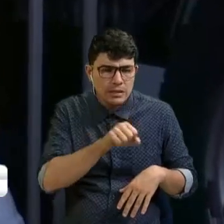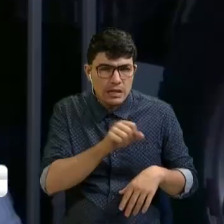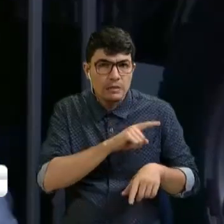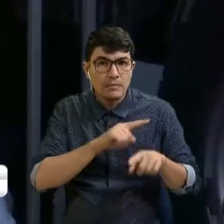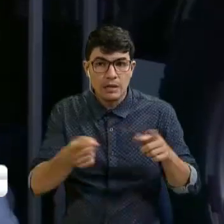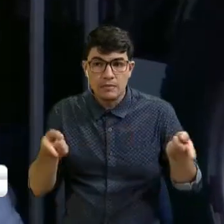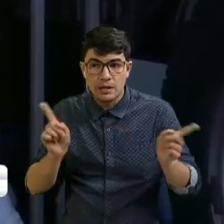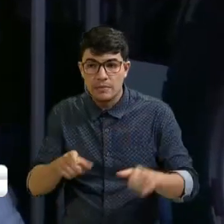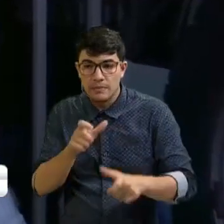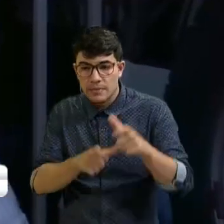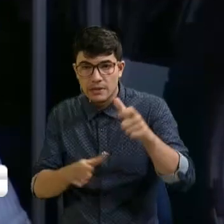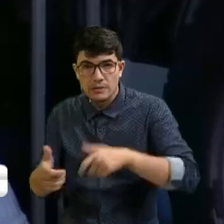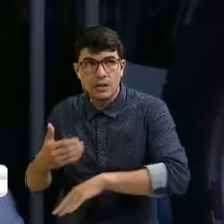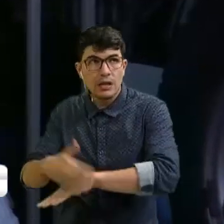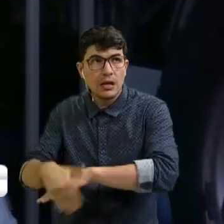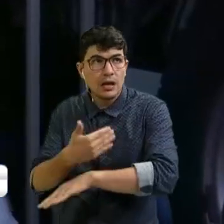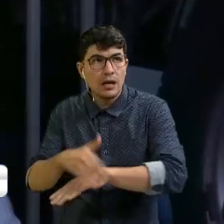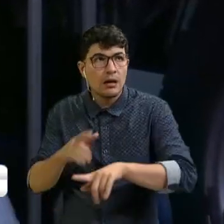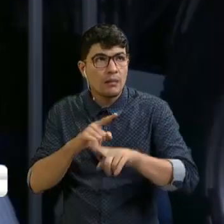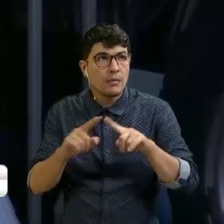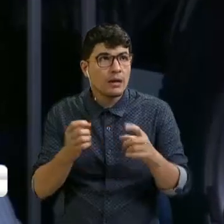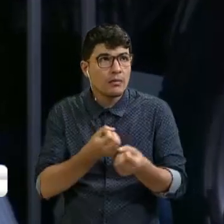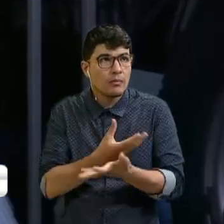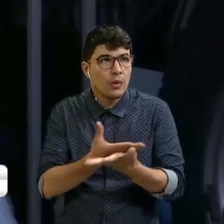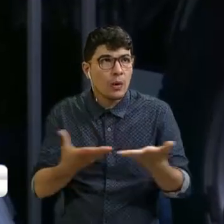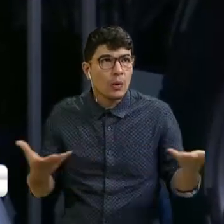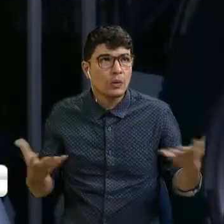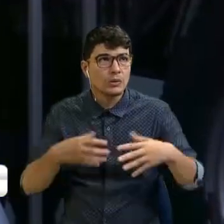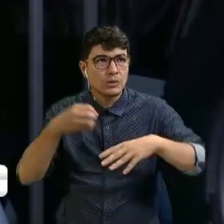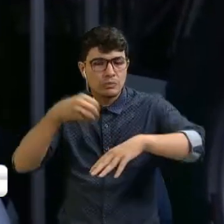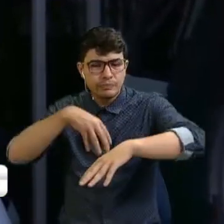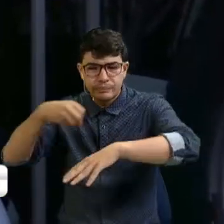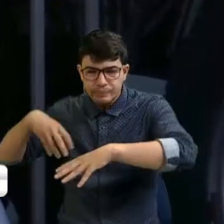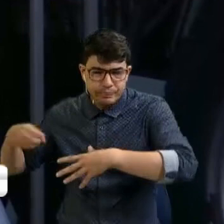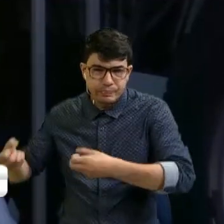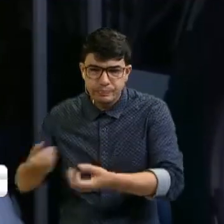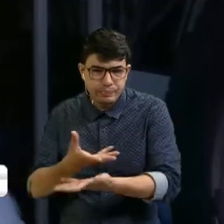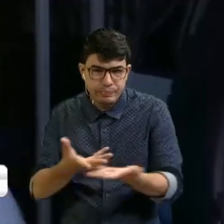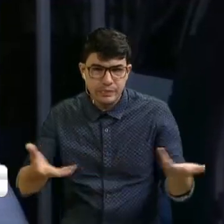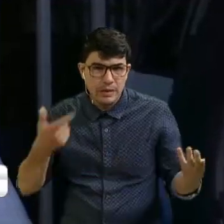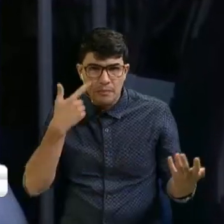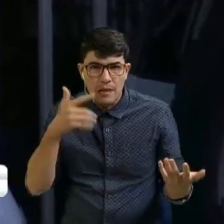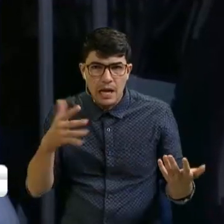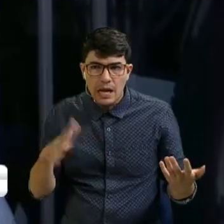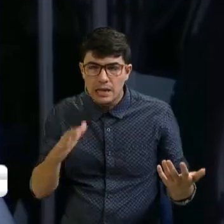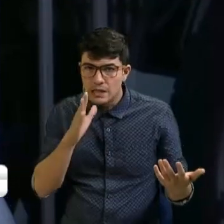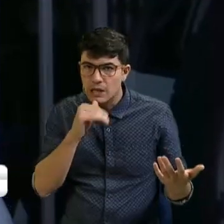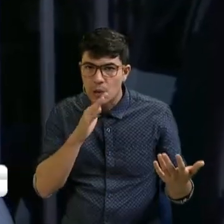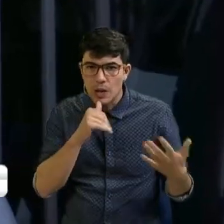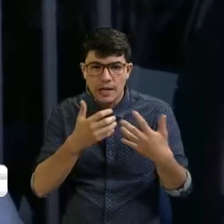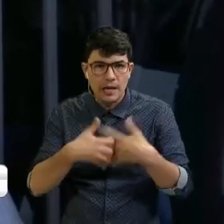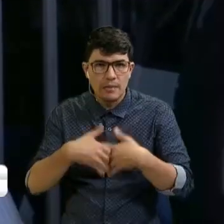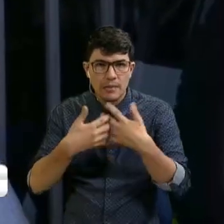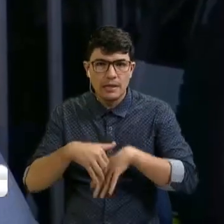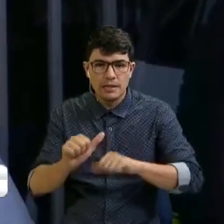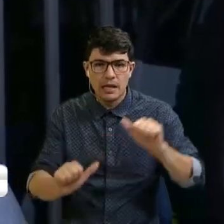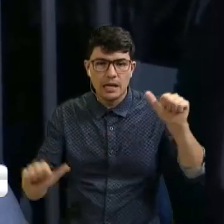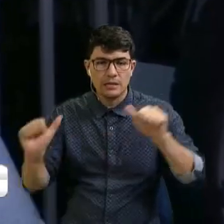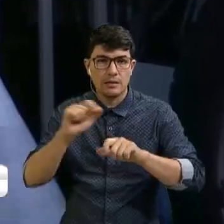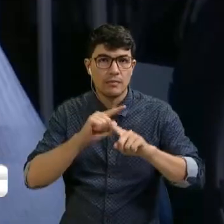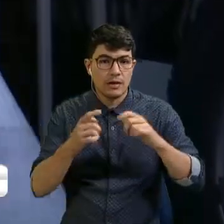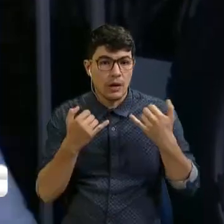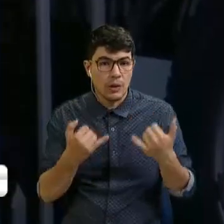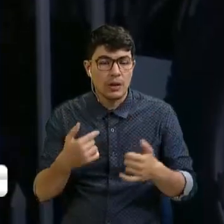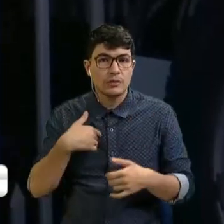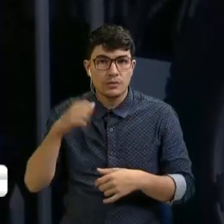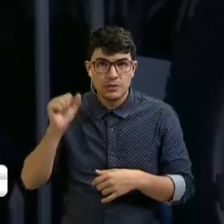indigentes pero entonces era mucho reguero de basuras por todos lados entonces pareciera que no hubiera empresa de aseos ahora si estoy